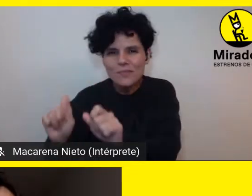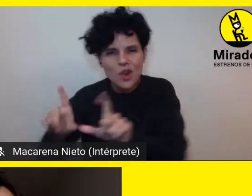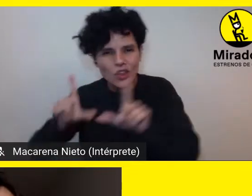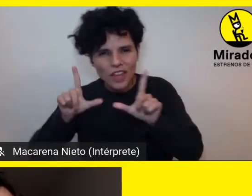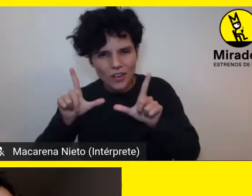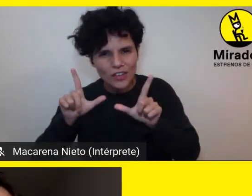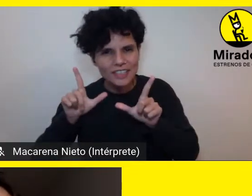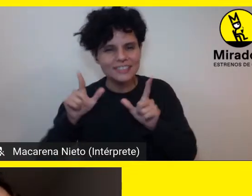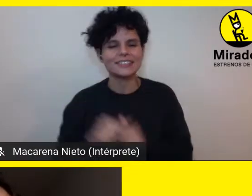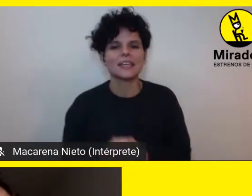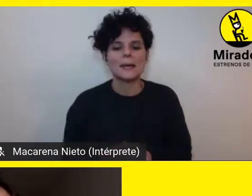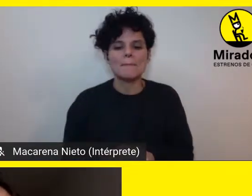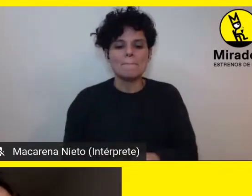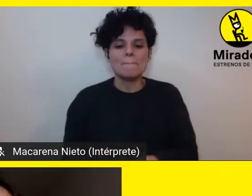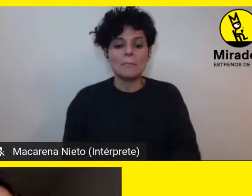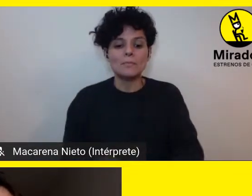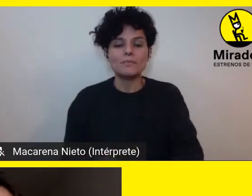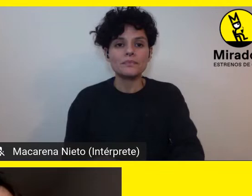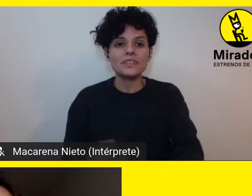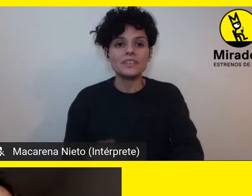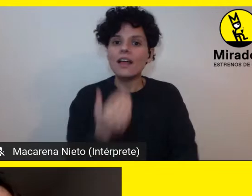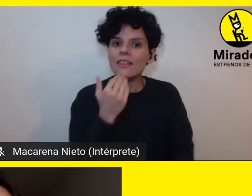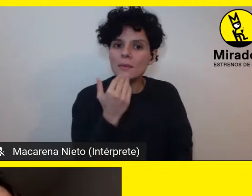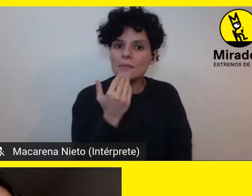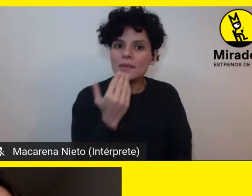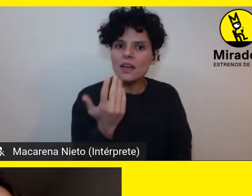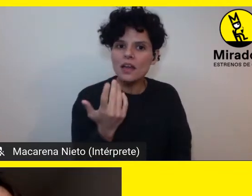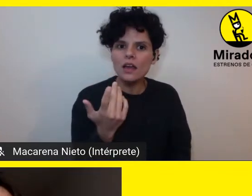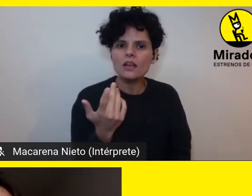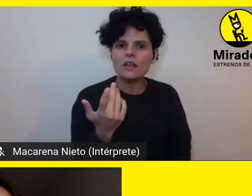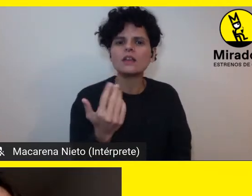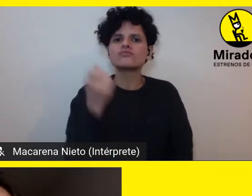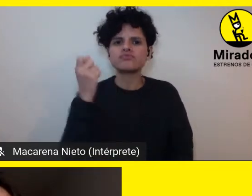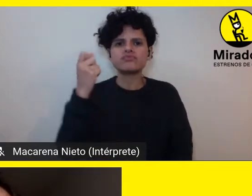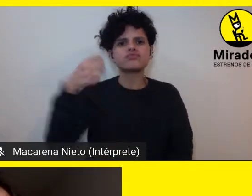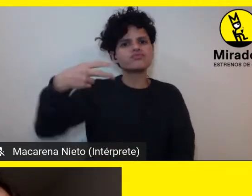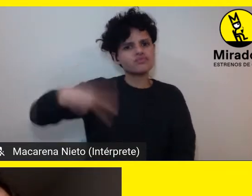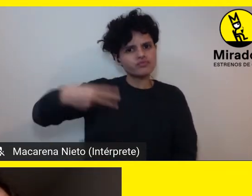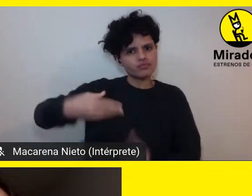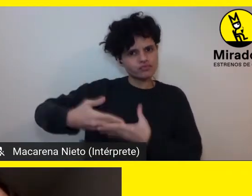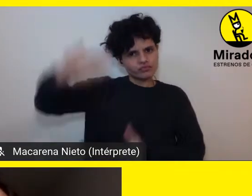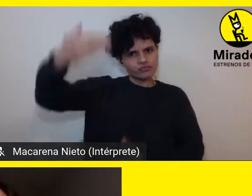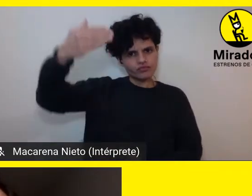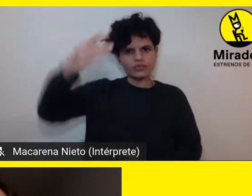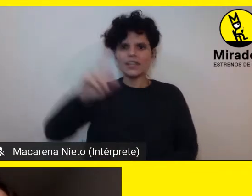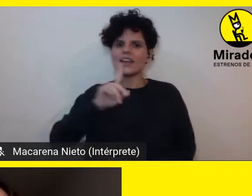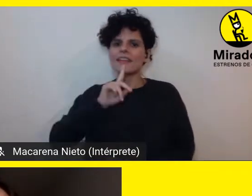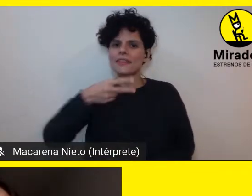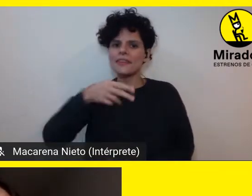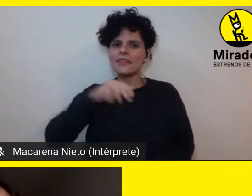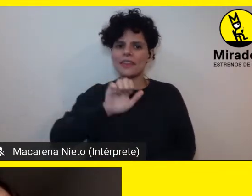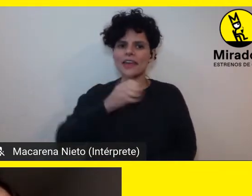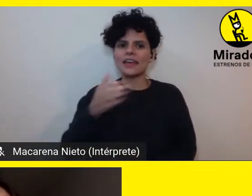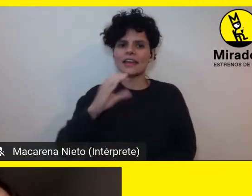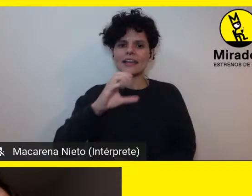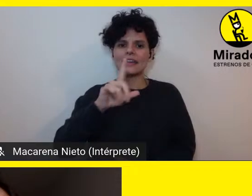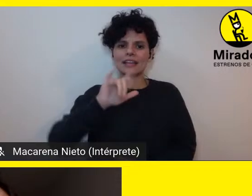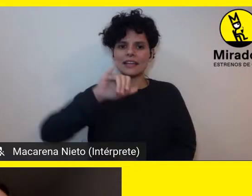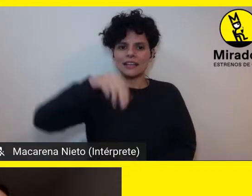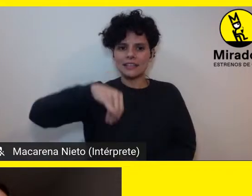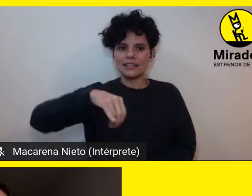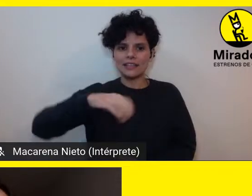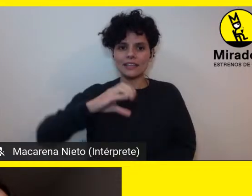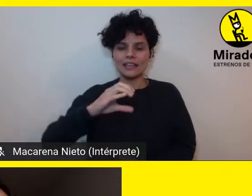También fue editora del The Clinic y actualmente está cursando un máster en Nueva